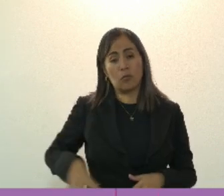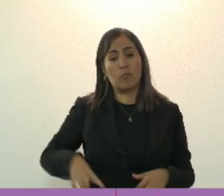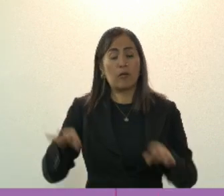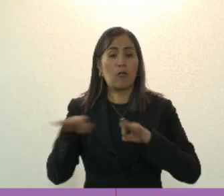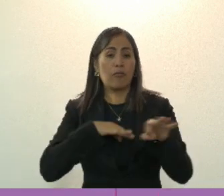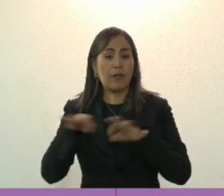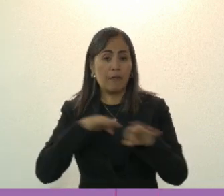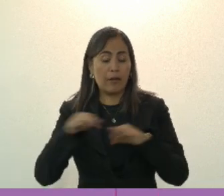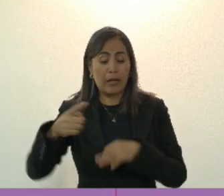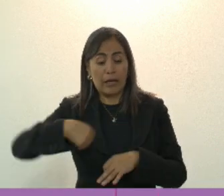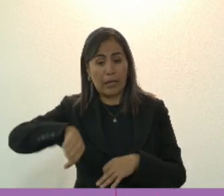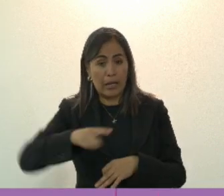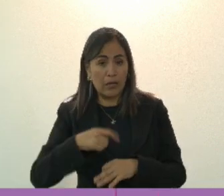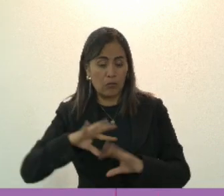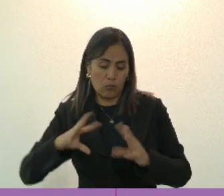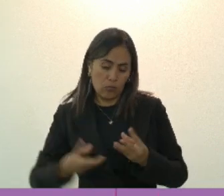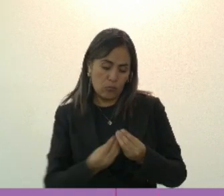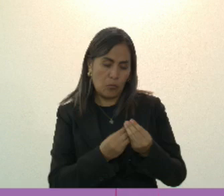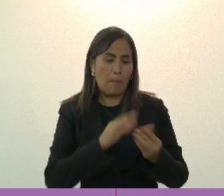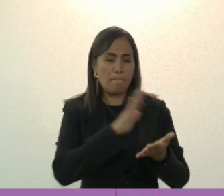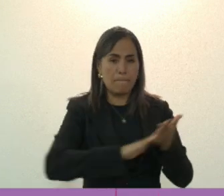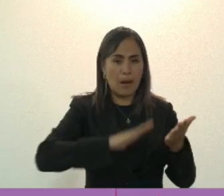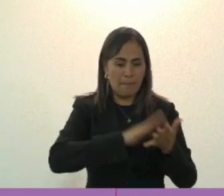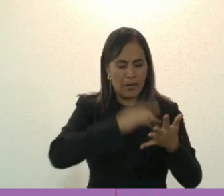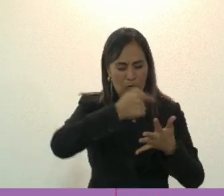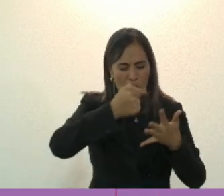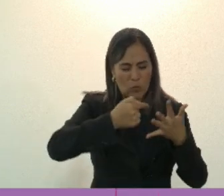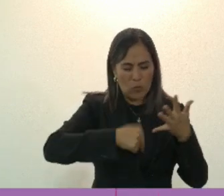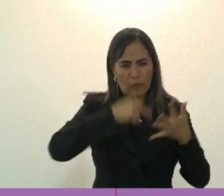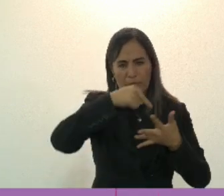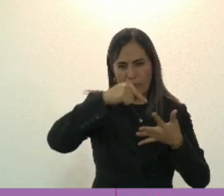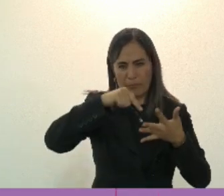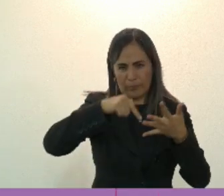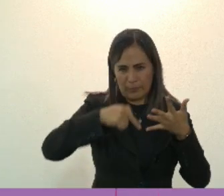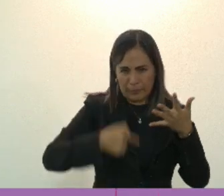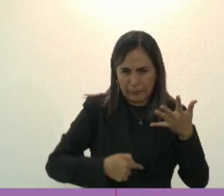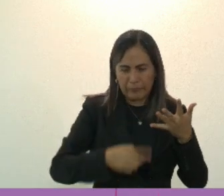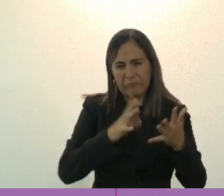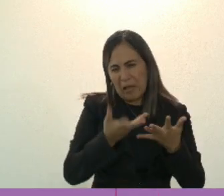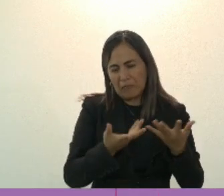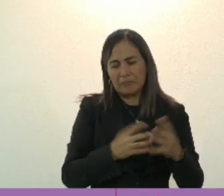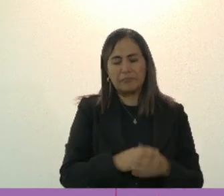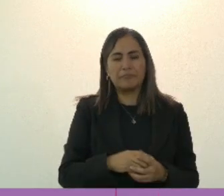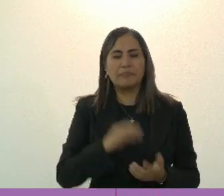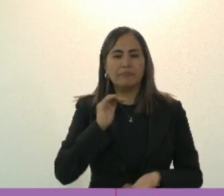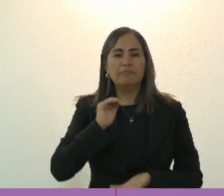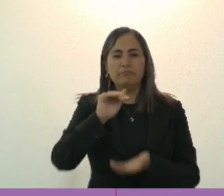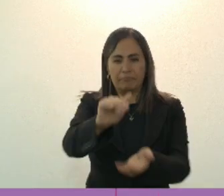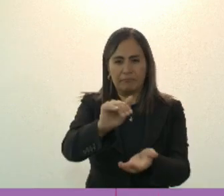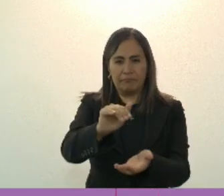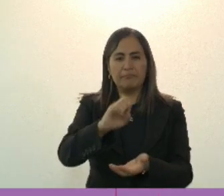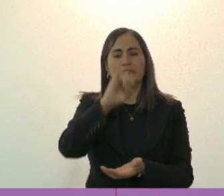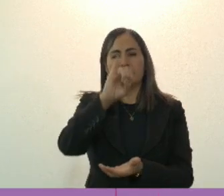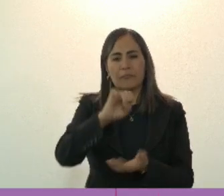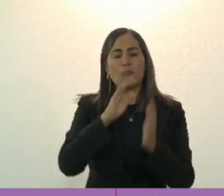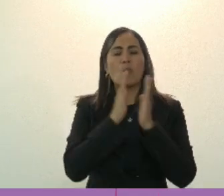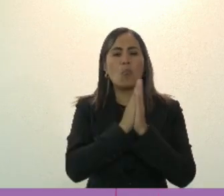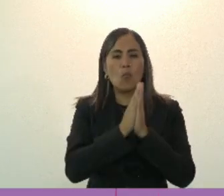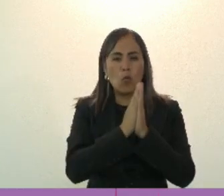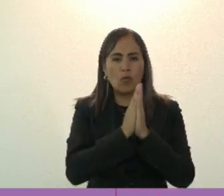que van a entregar, pues todas las recomendaciones que ya comentaron de carácter muy técnico, sí sugiero que